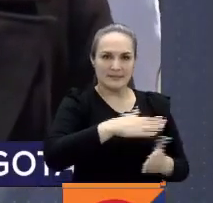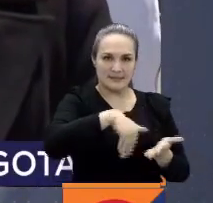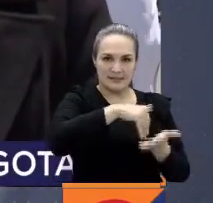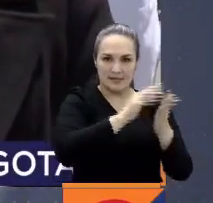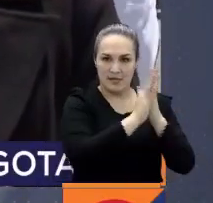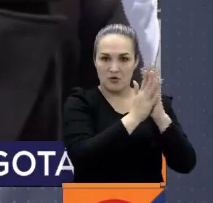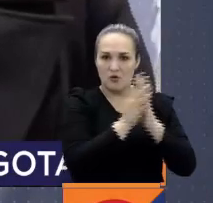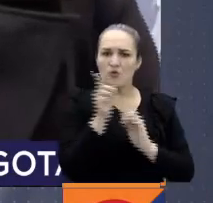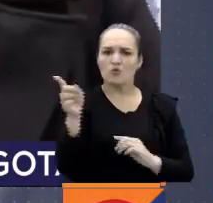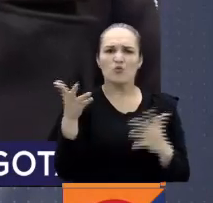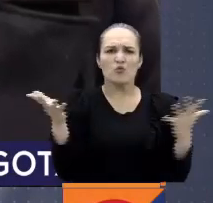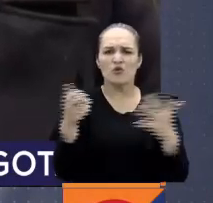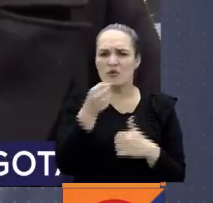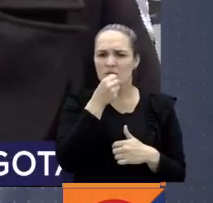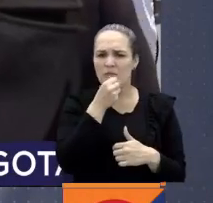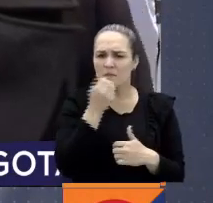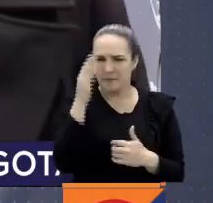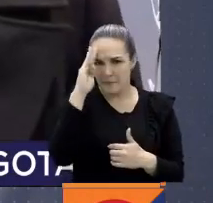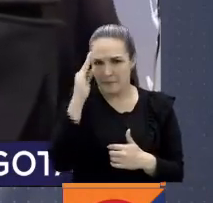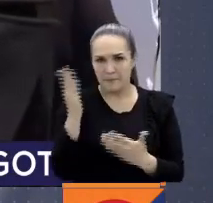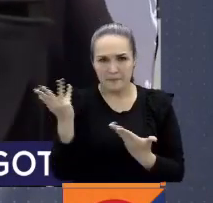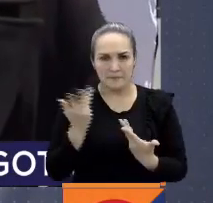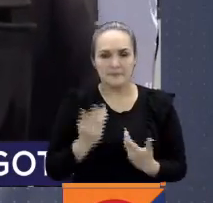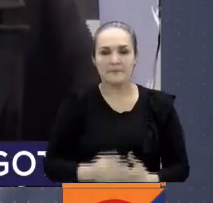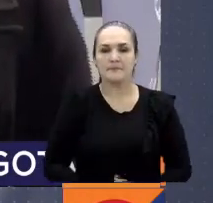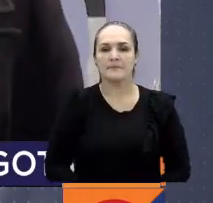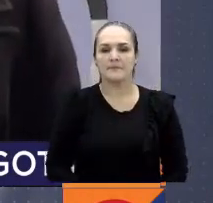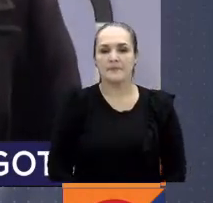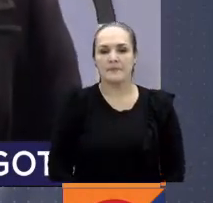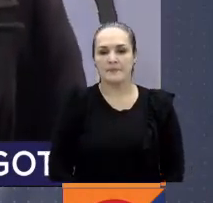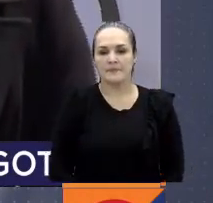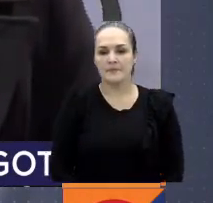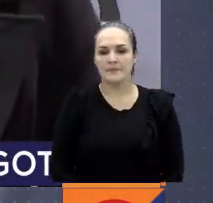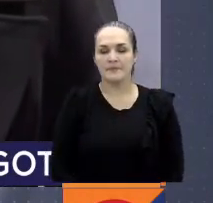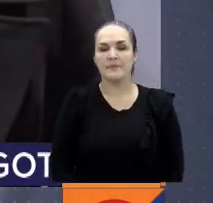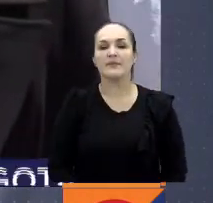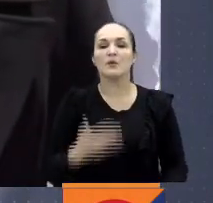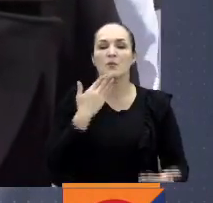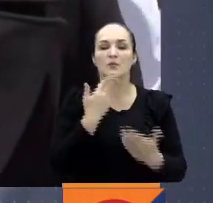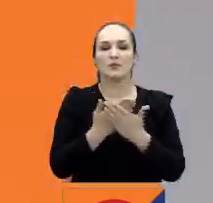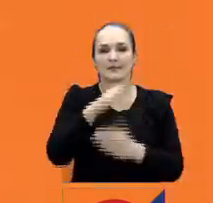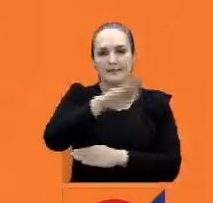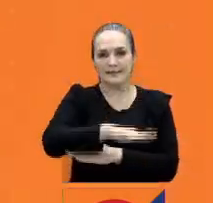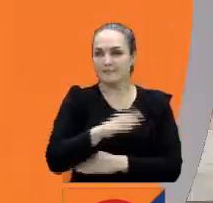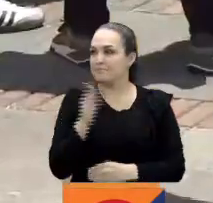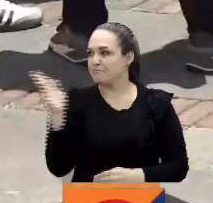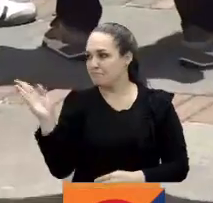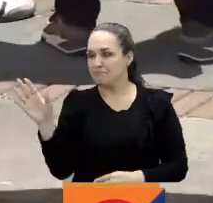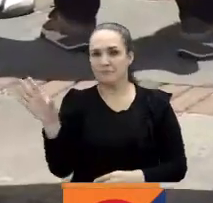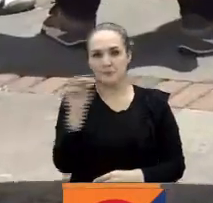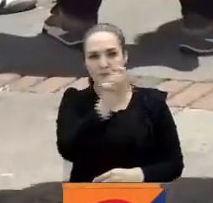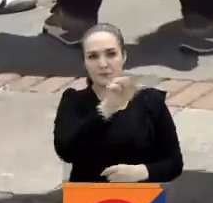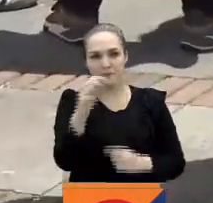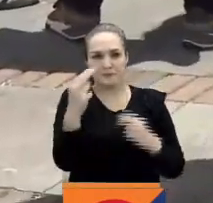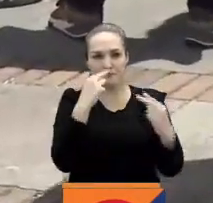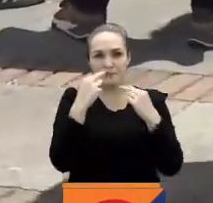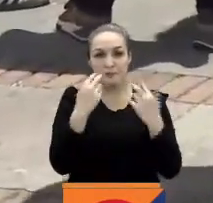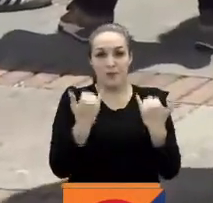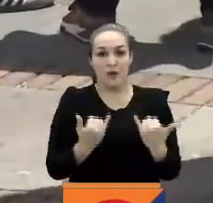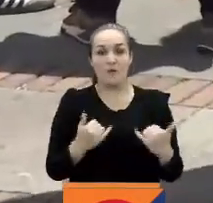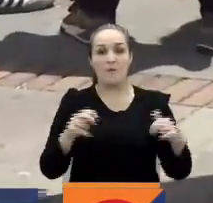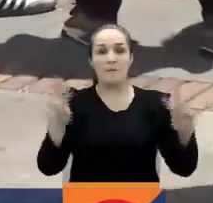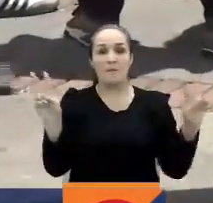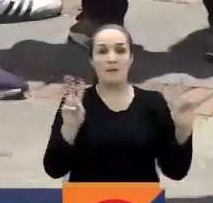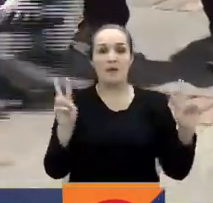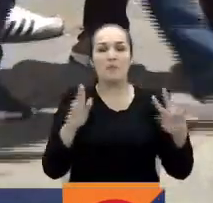está en este momento la manifestación? La escuchamos. Muy buenas tardes para usted y para todos los televidentes. A esta hora nos encontramos